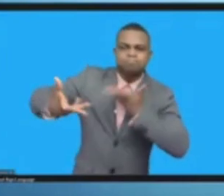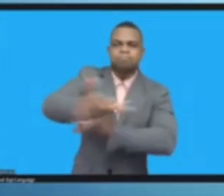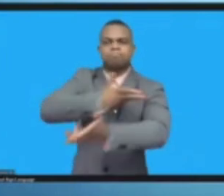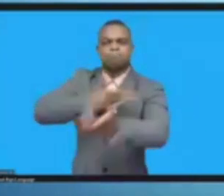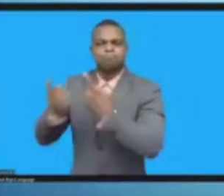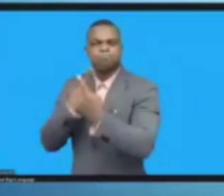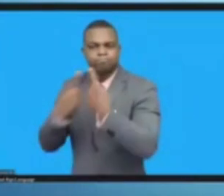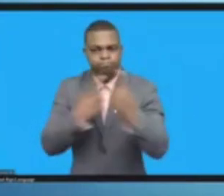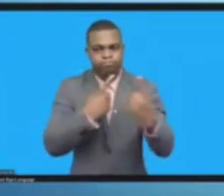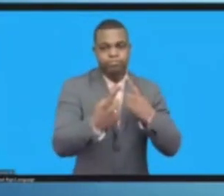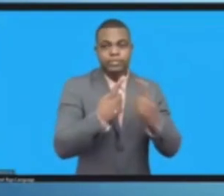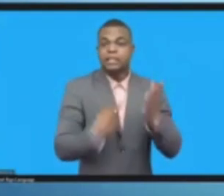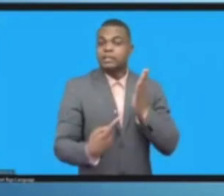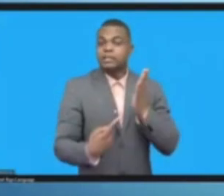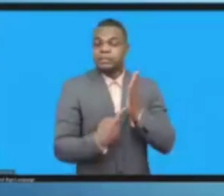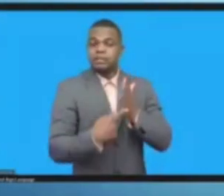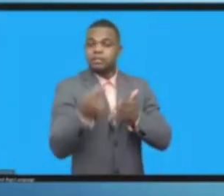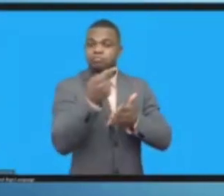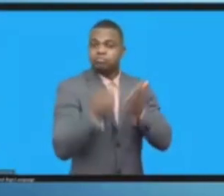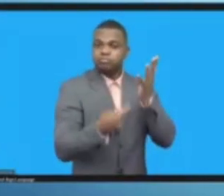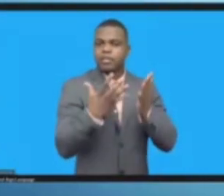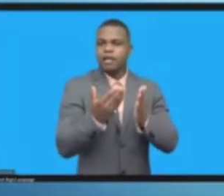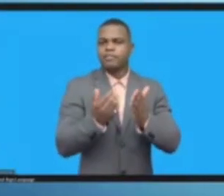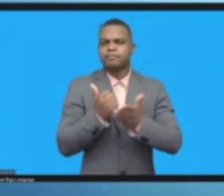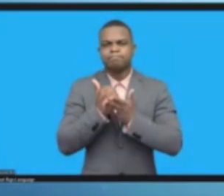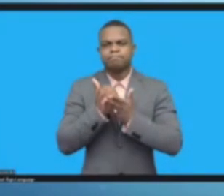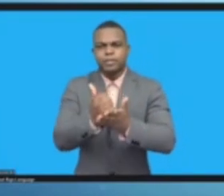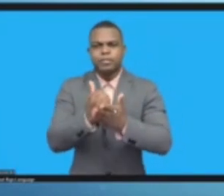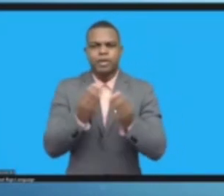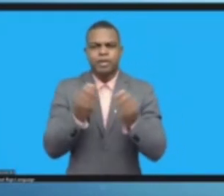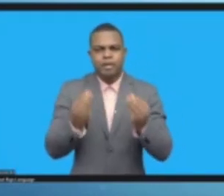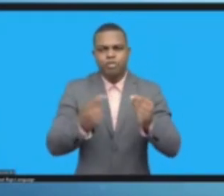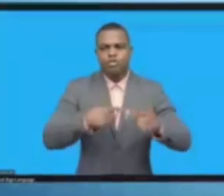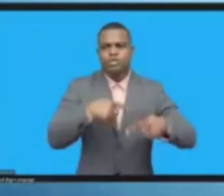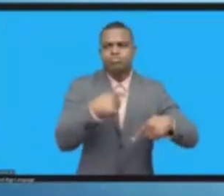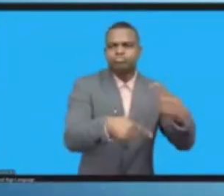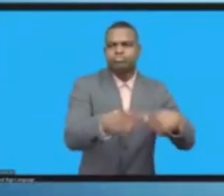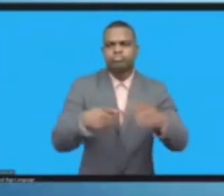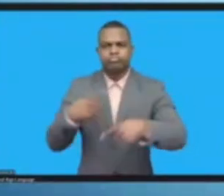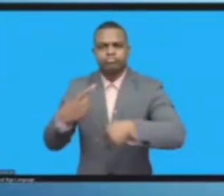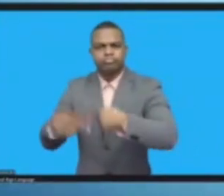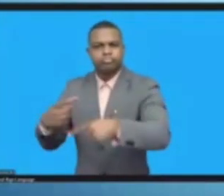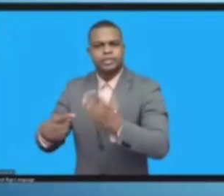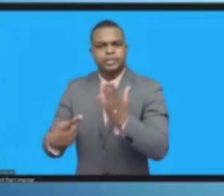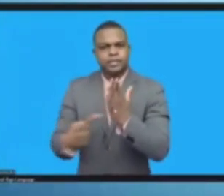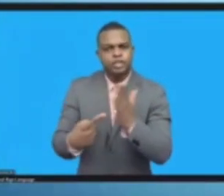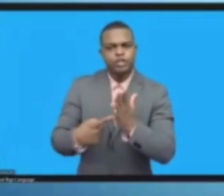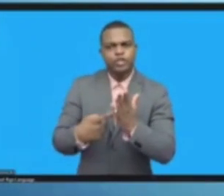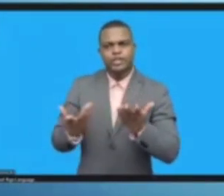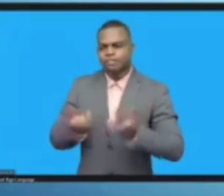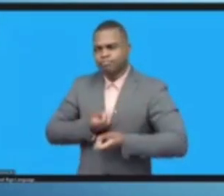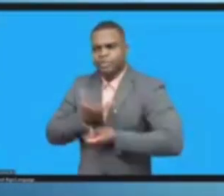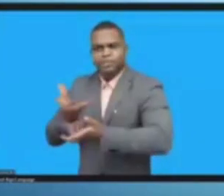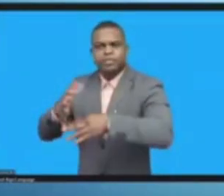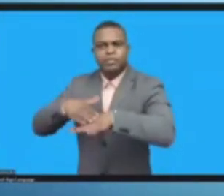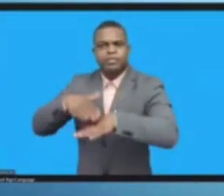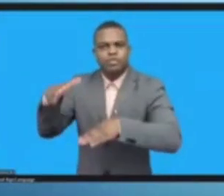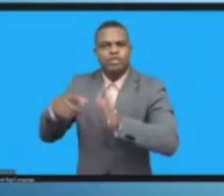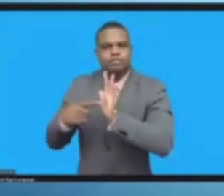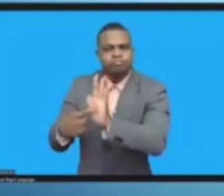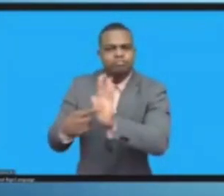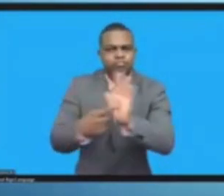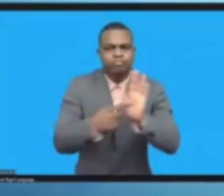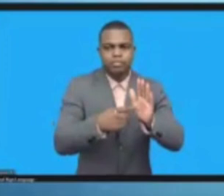cada vez que vamos estamos en línea encontramos algo que viene de leican en estos socios técnicos